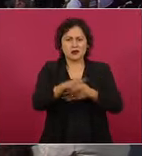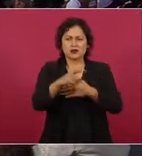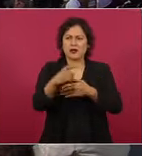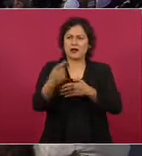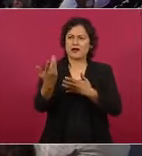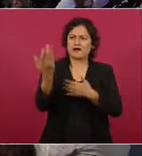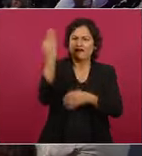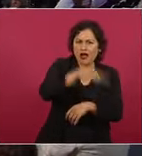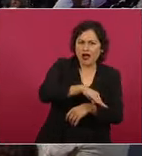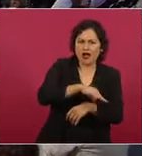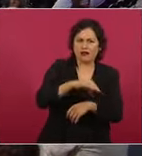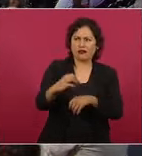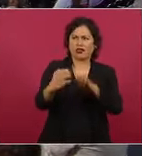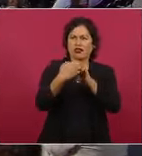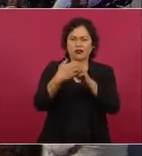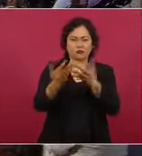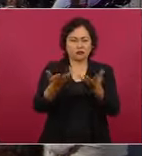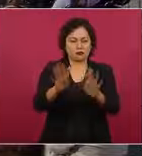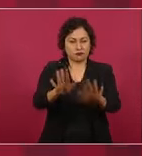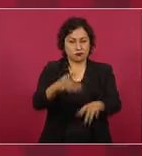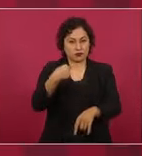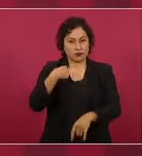recuerdo que en el 2006